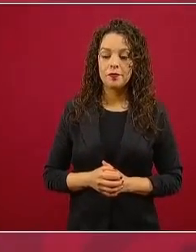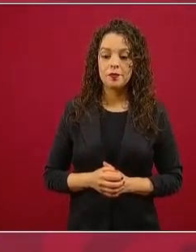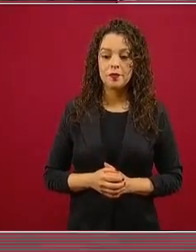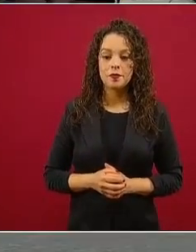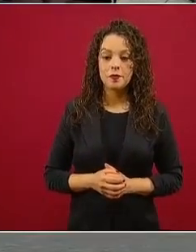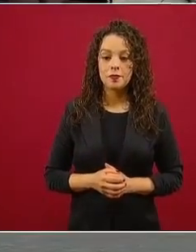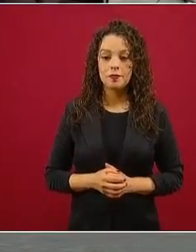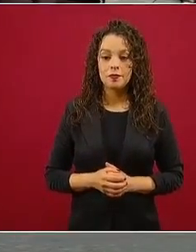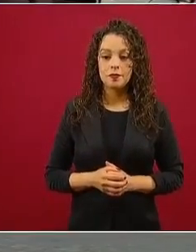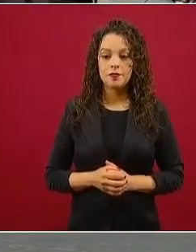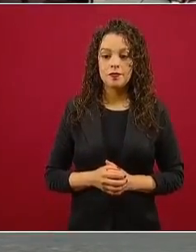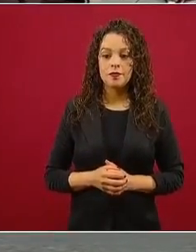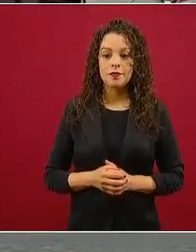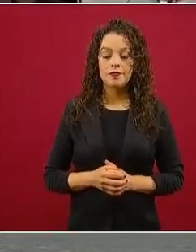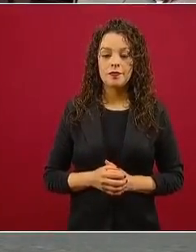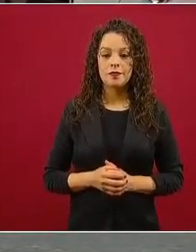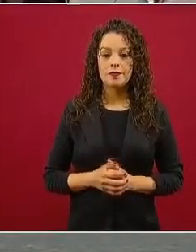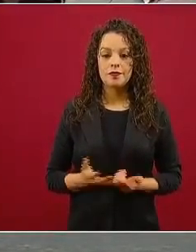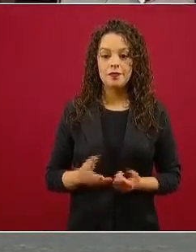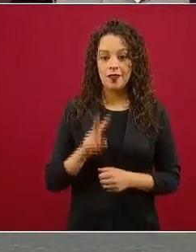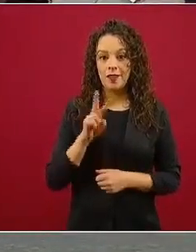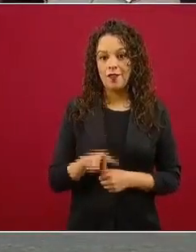Nos desesperamos de que,